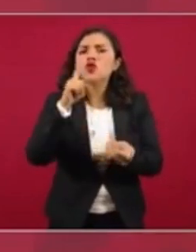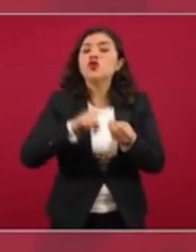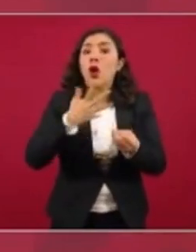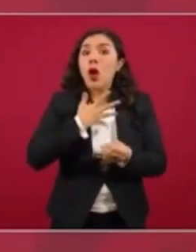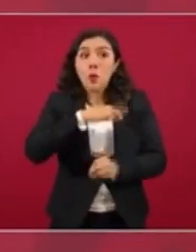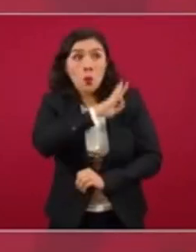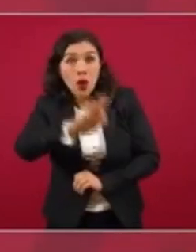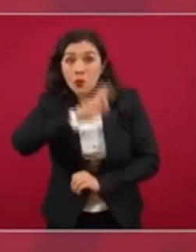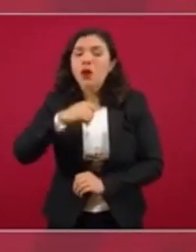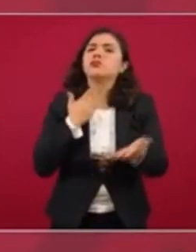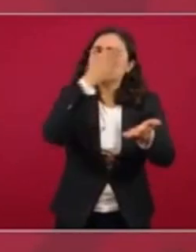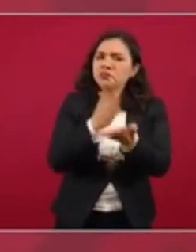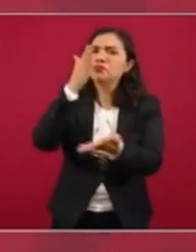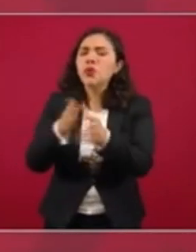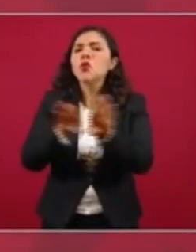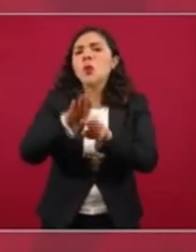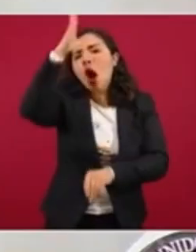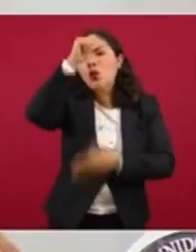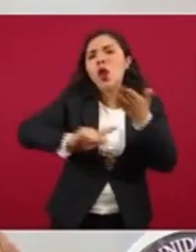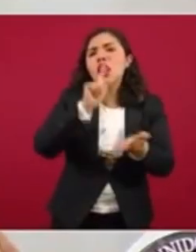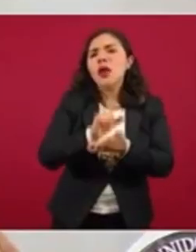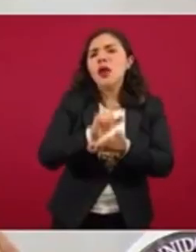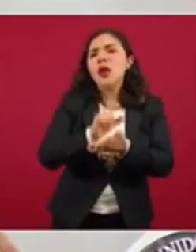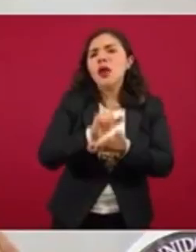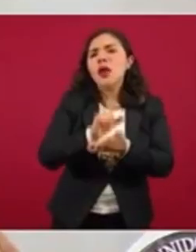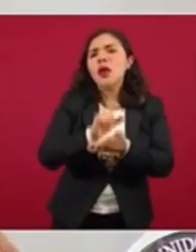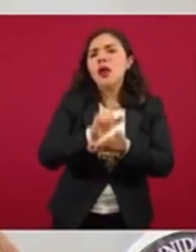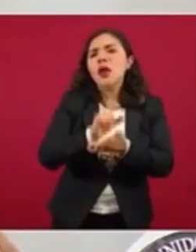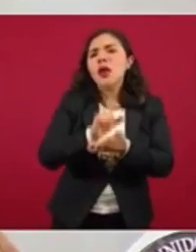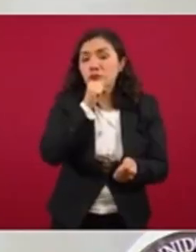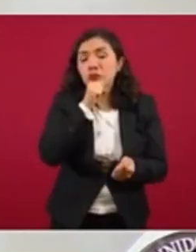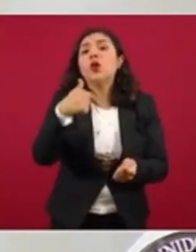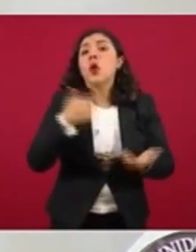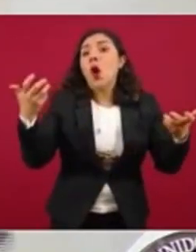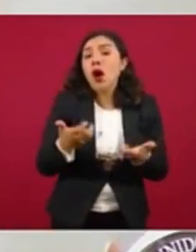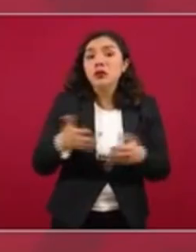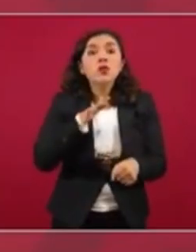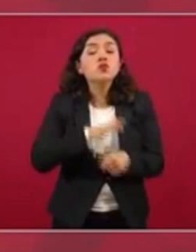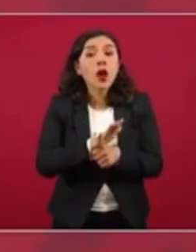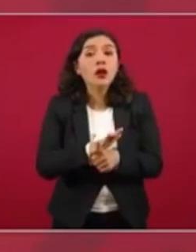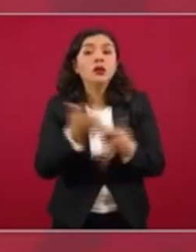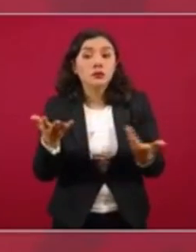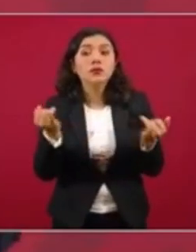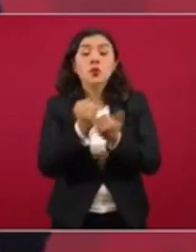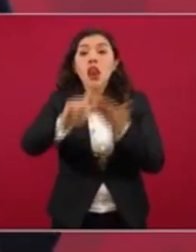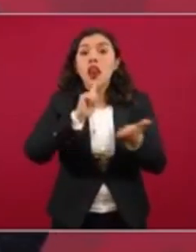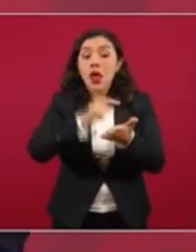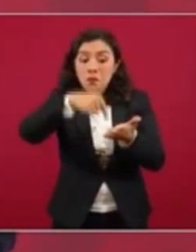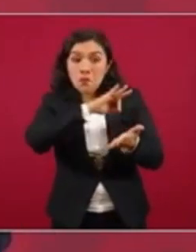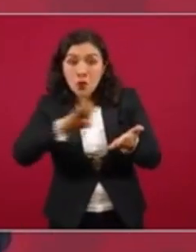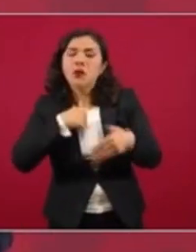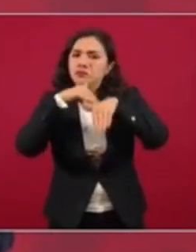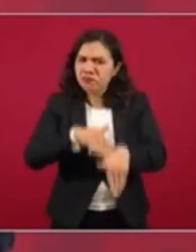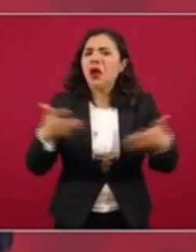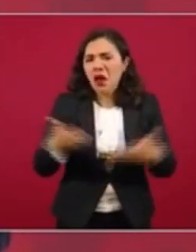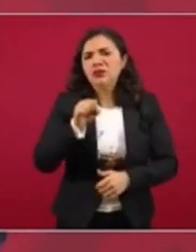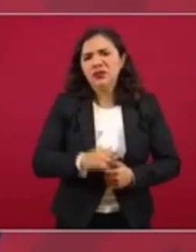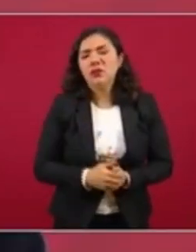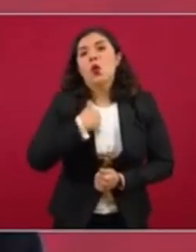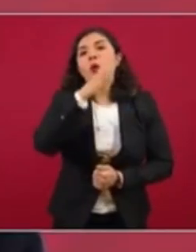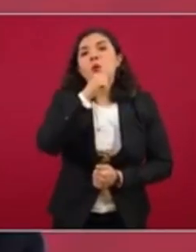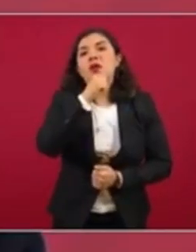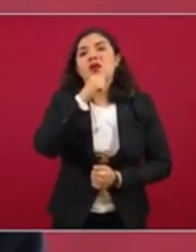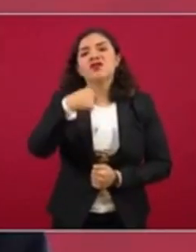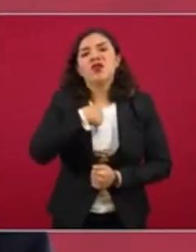esté permitido, de acuerdo con la ley electoral, y voy a hacer lo que también la ley me permita. No